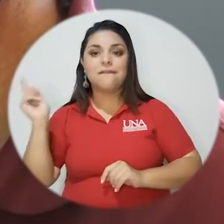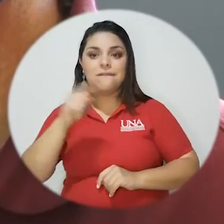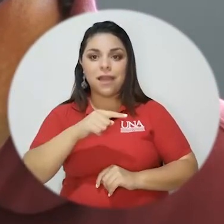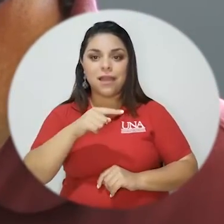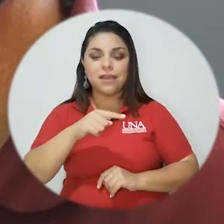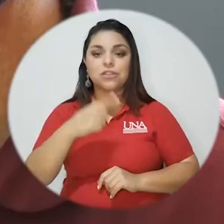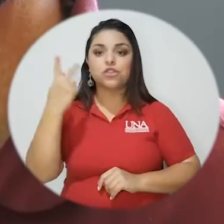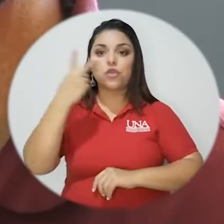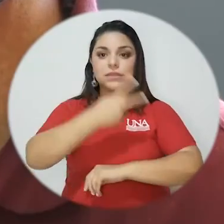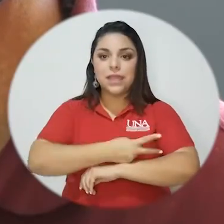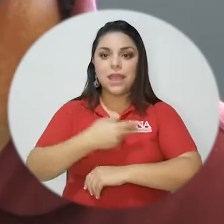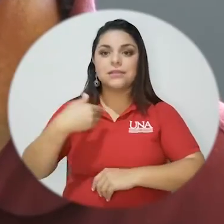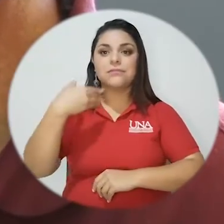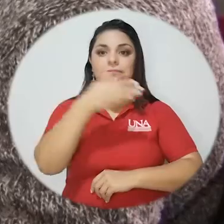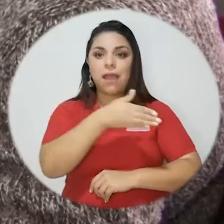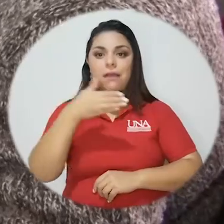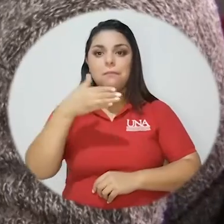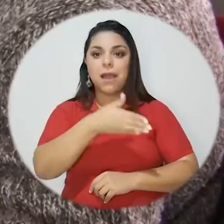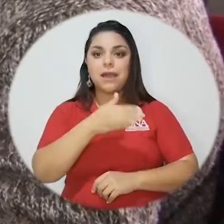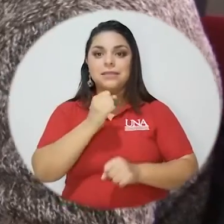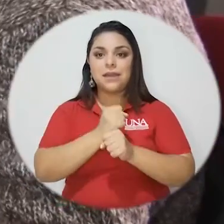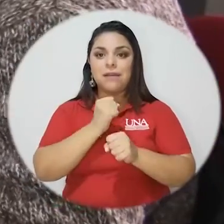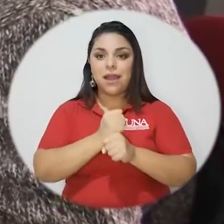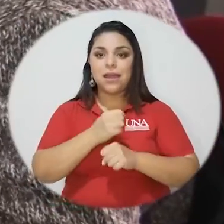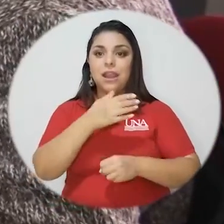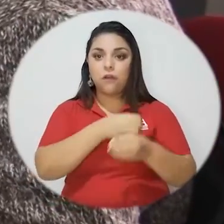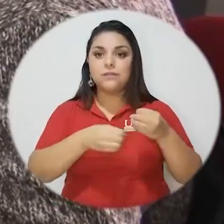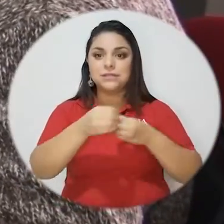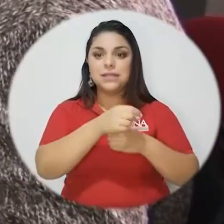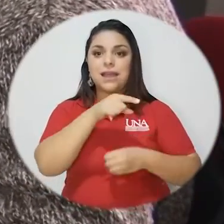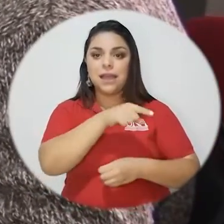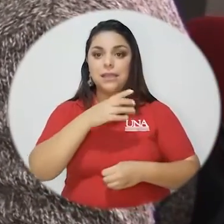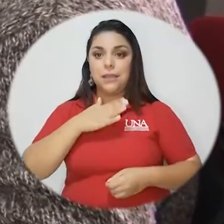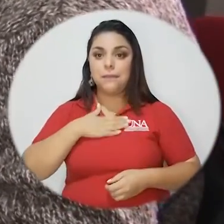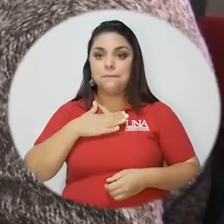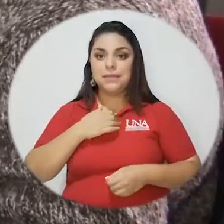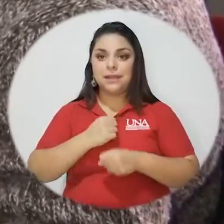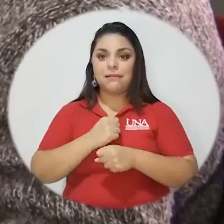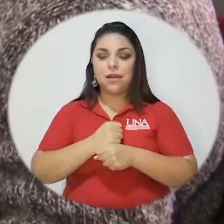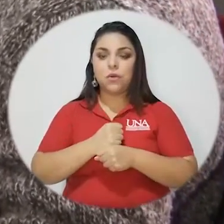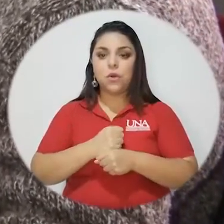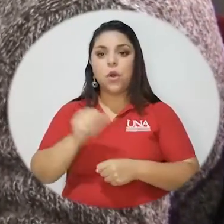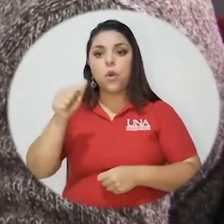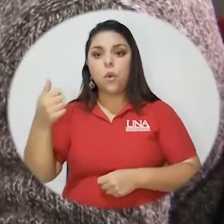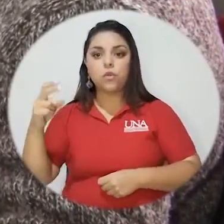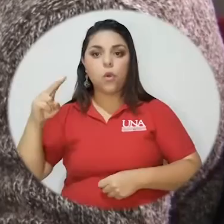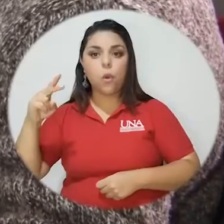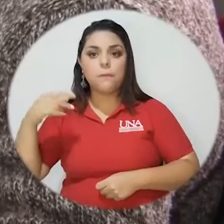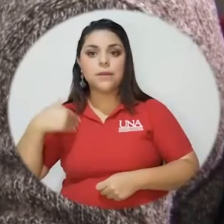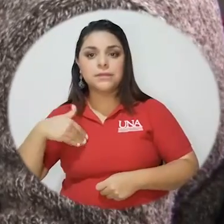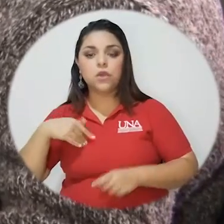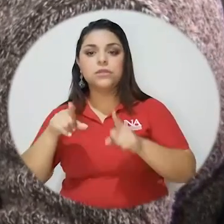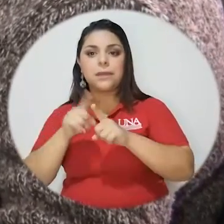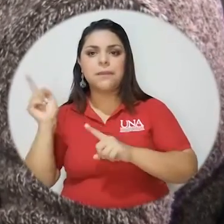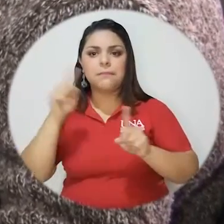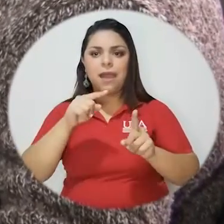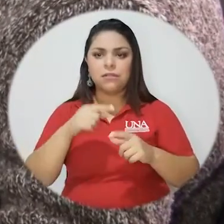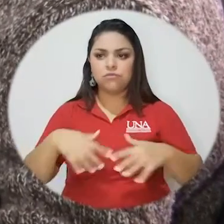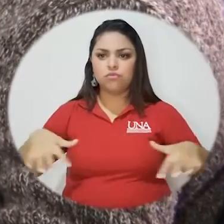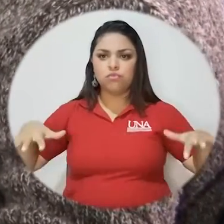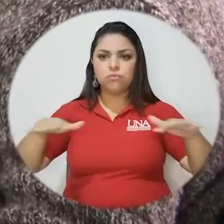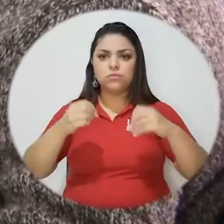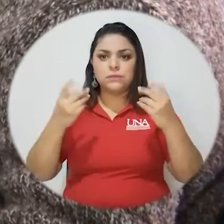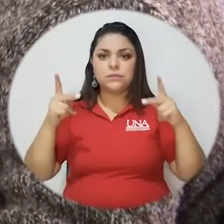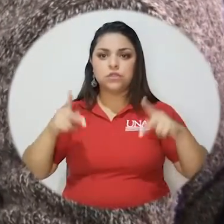programa asiste cada 2 días a laborar en la oficina donde está mi cubículo. Y otro compañero